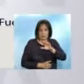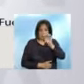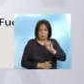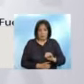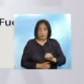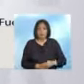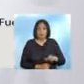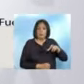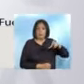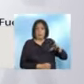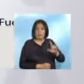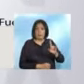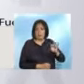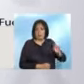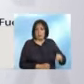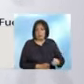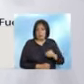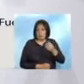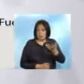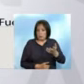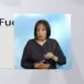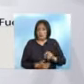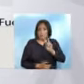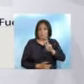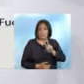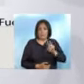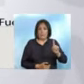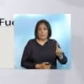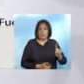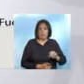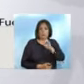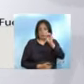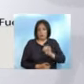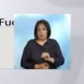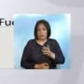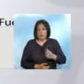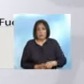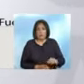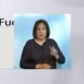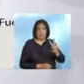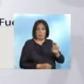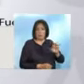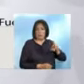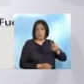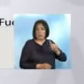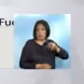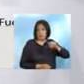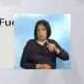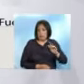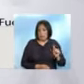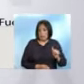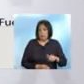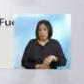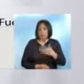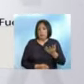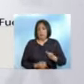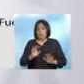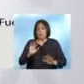39.83%. Pedro Pablo Kuczynski, de Peruanos por el Cambio, con el 21%. Verónica Mendoza, del Frente Amplio, con el